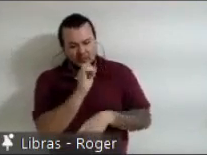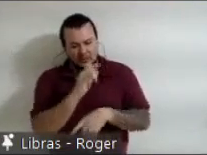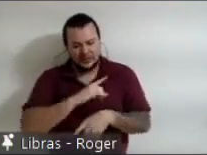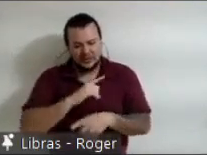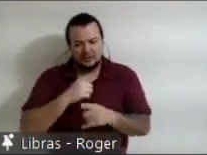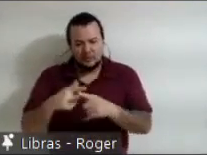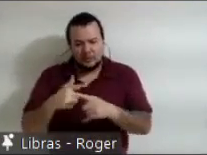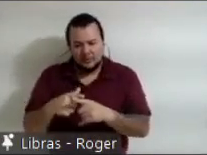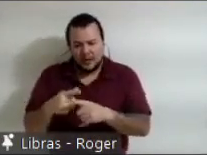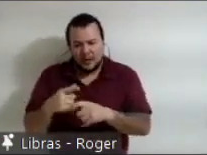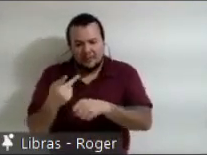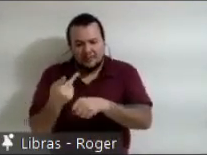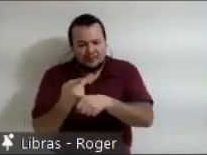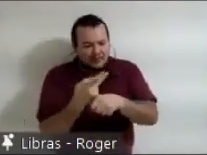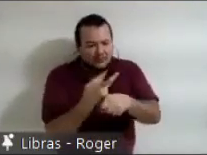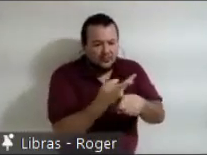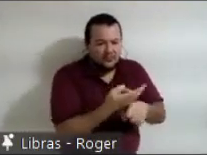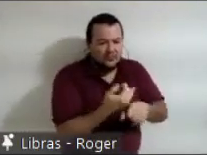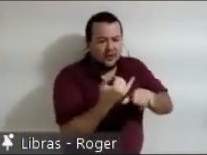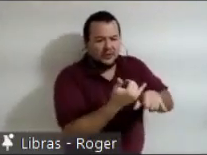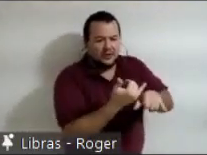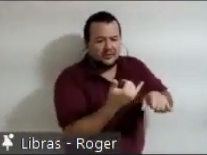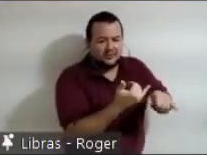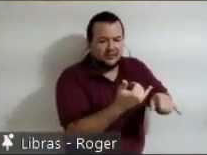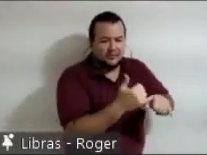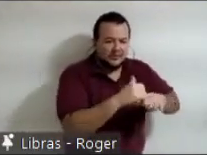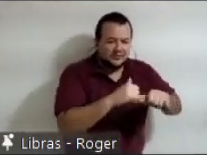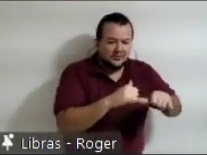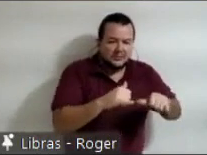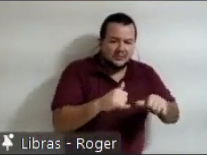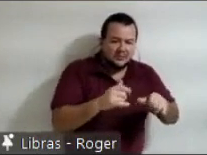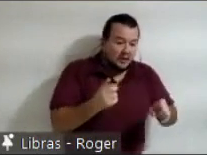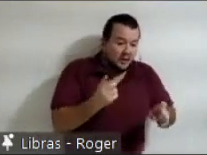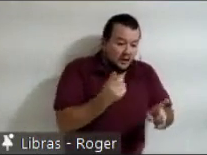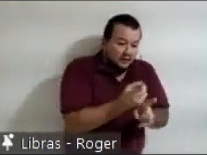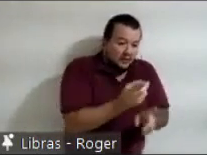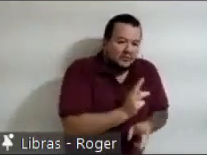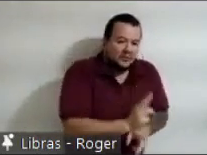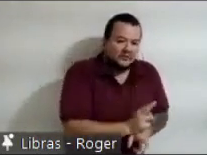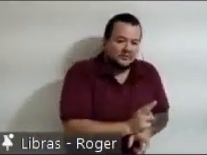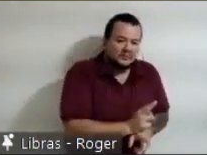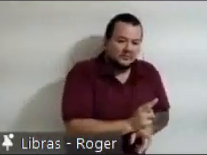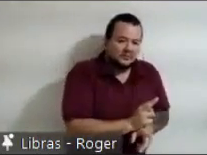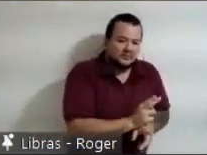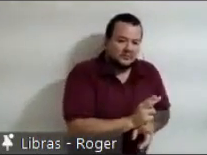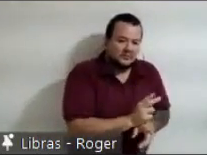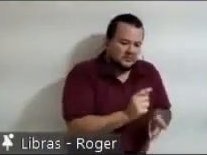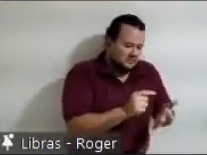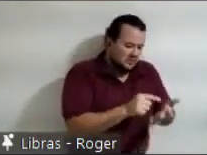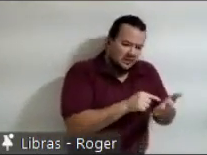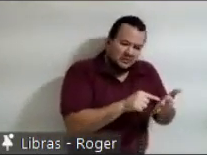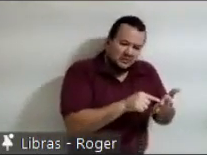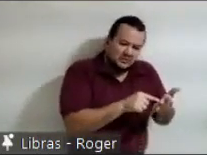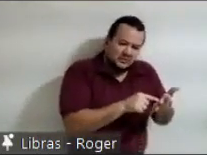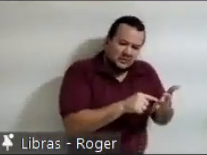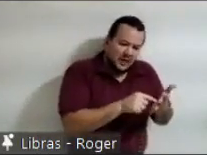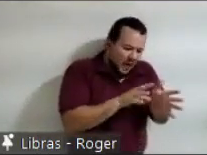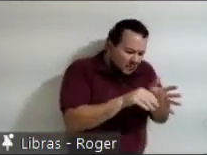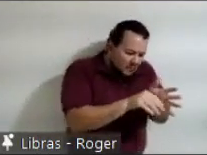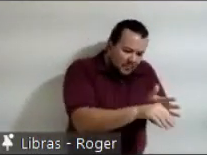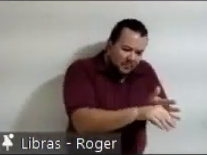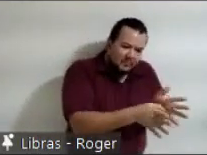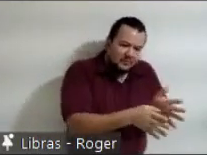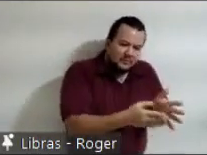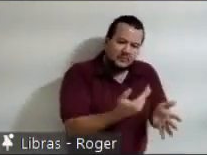va a estar su respuesta muchos compañeros míos les parece aterrador que yo ponga un ejercicio